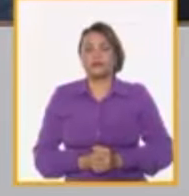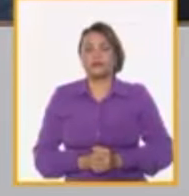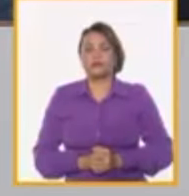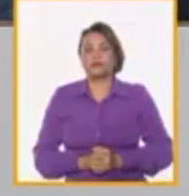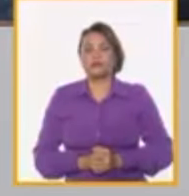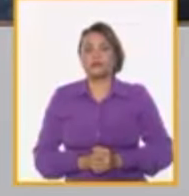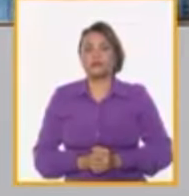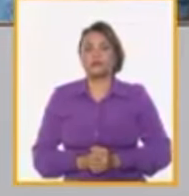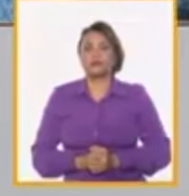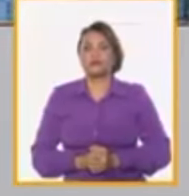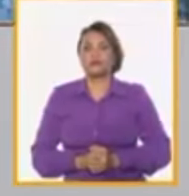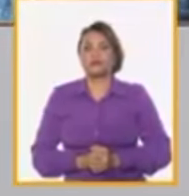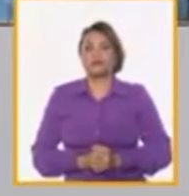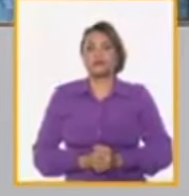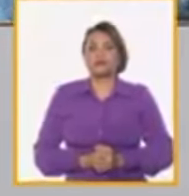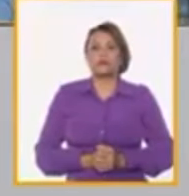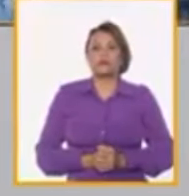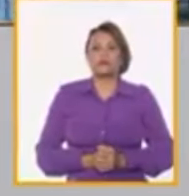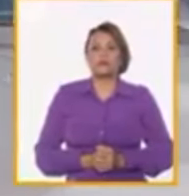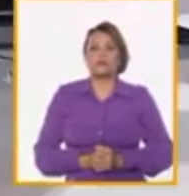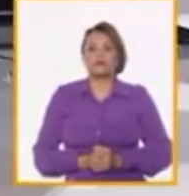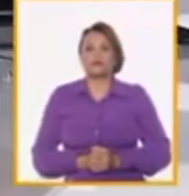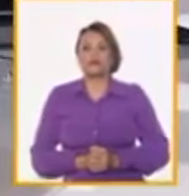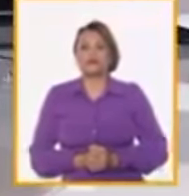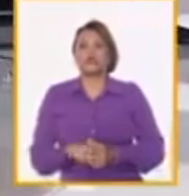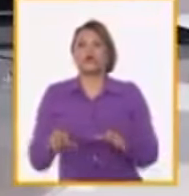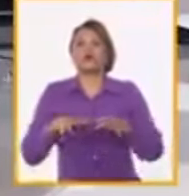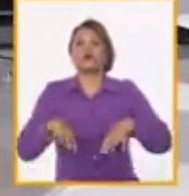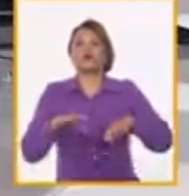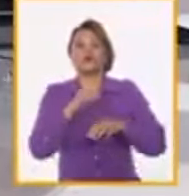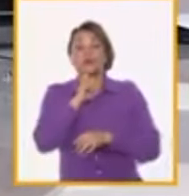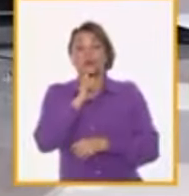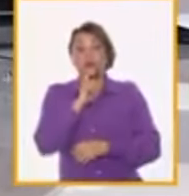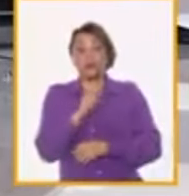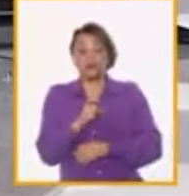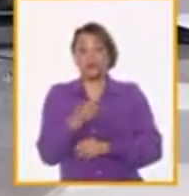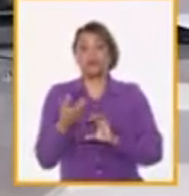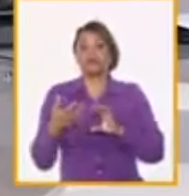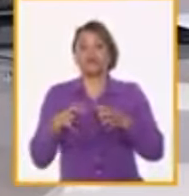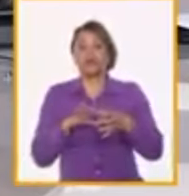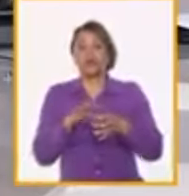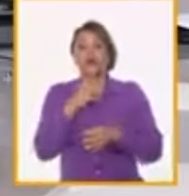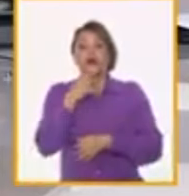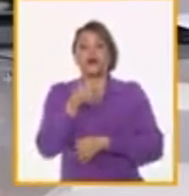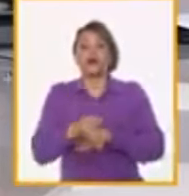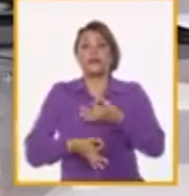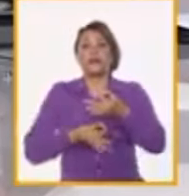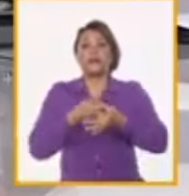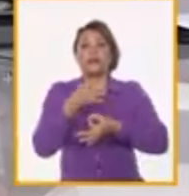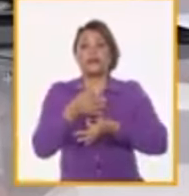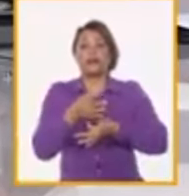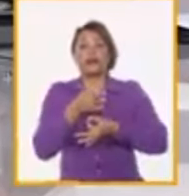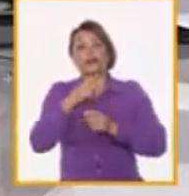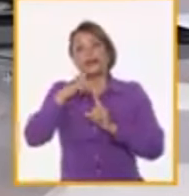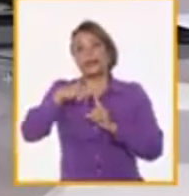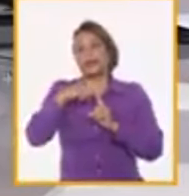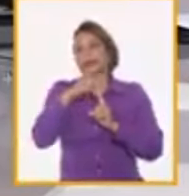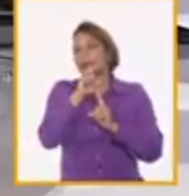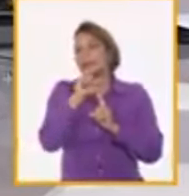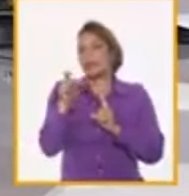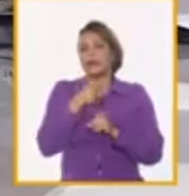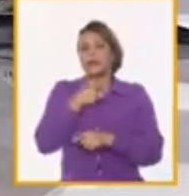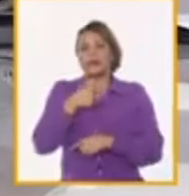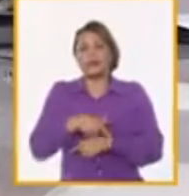para la mesa redonda. Sin duda es una situación bien, bien complicada, ¿no? Y cuando se habla, bueno, de todo el tema de